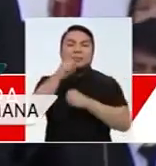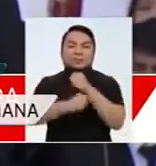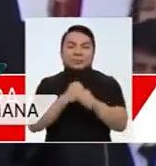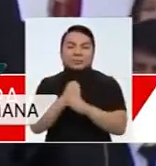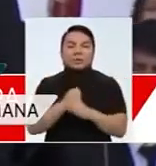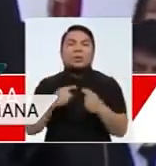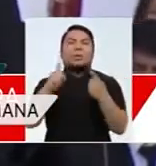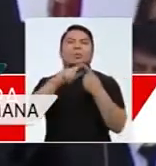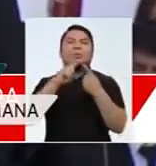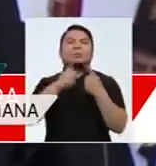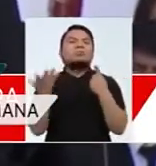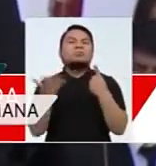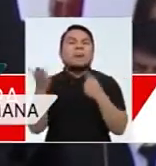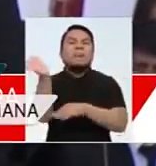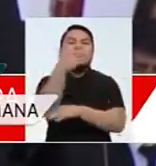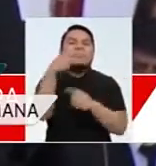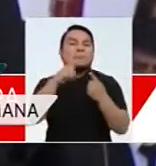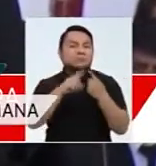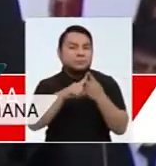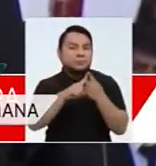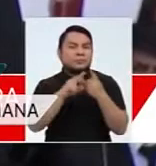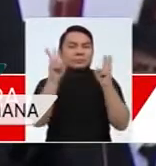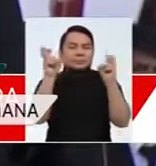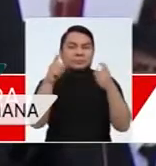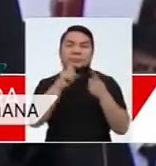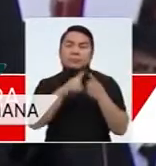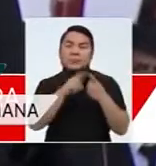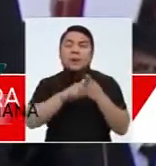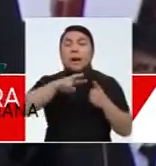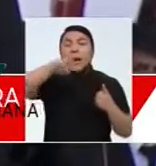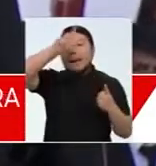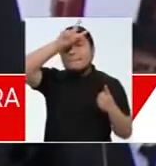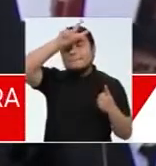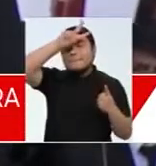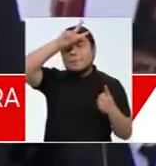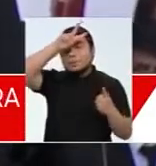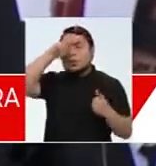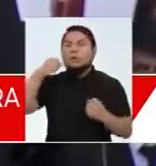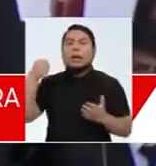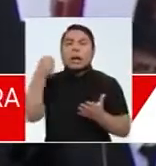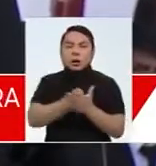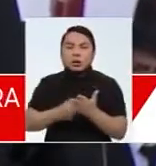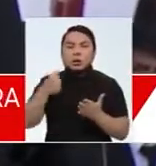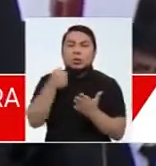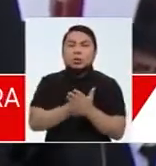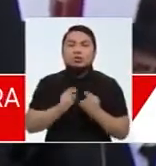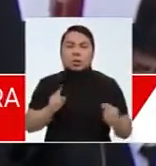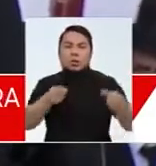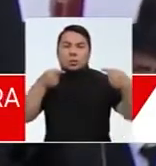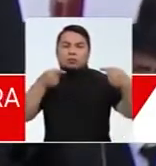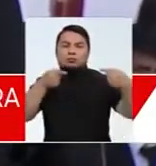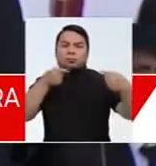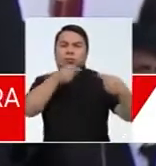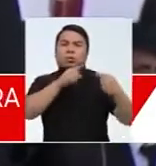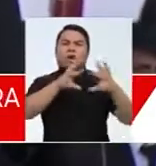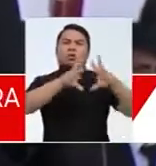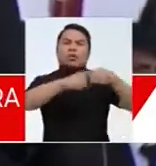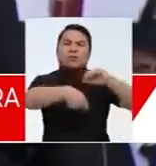Una, por un país que lucha frontalmente contra la